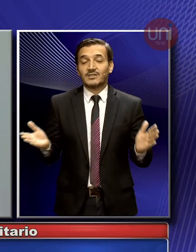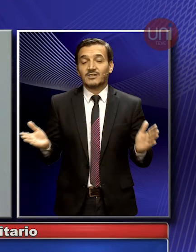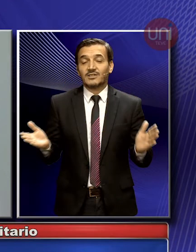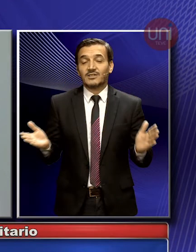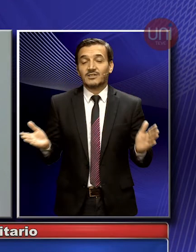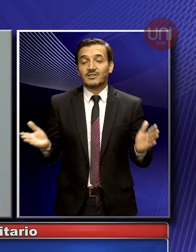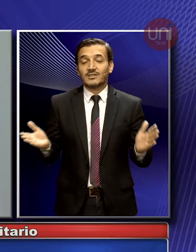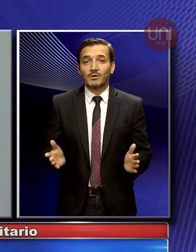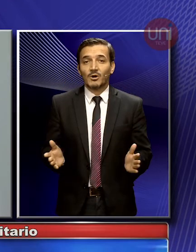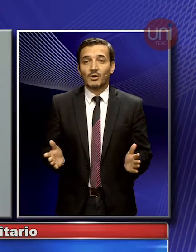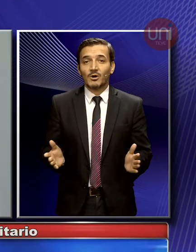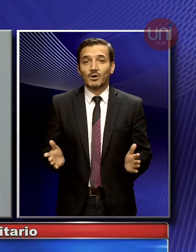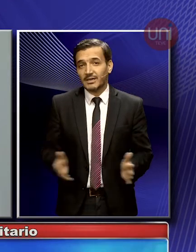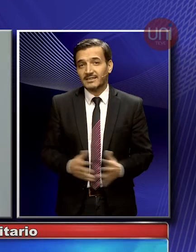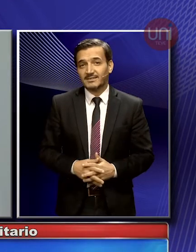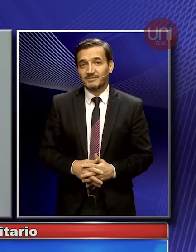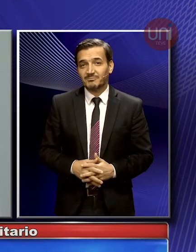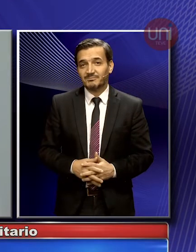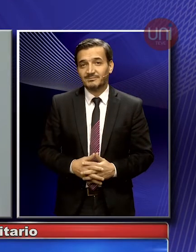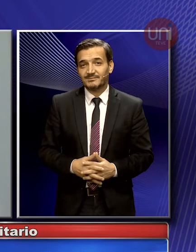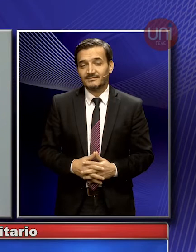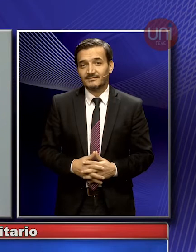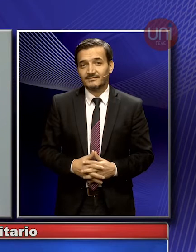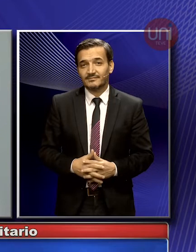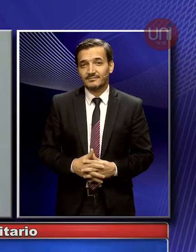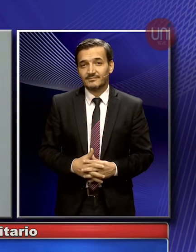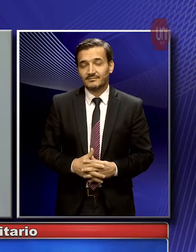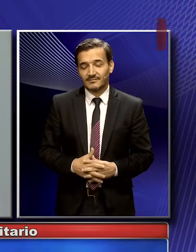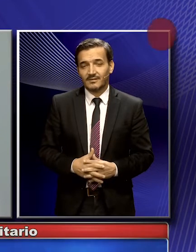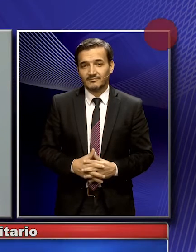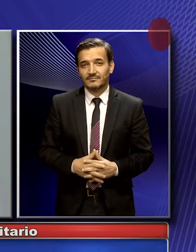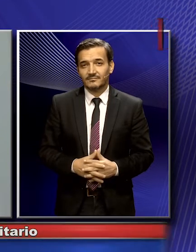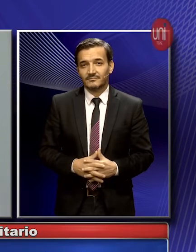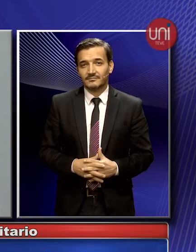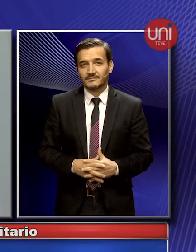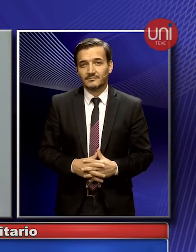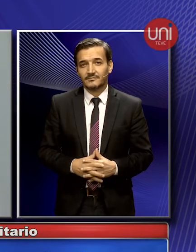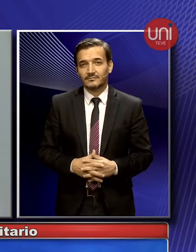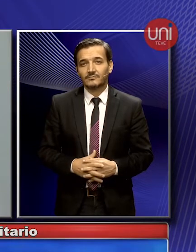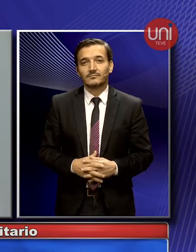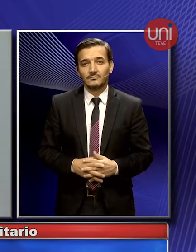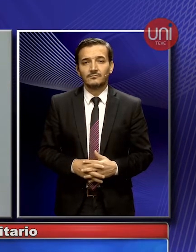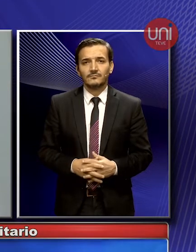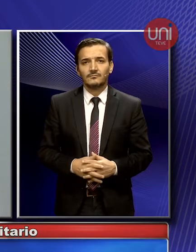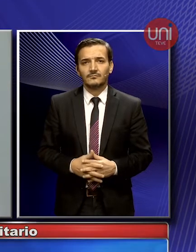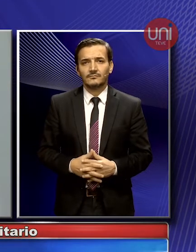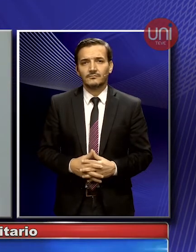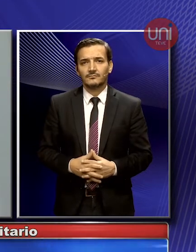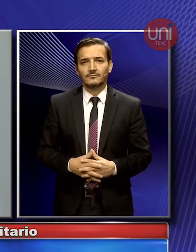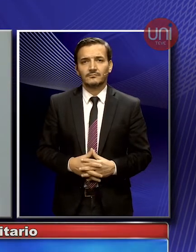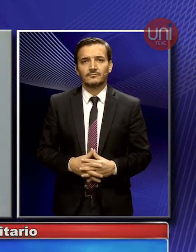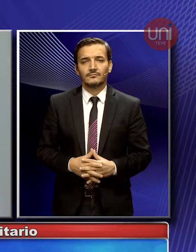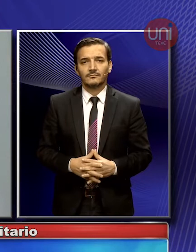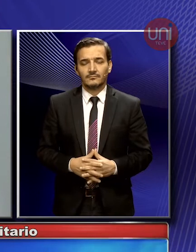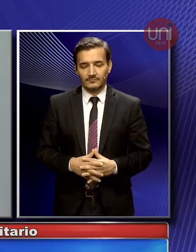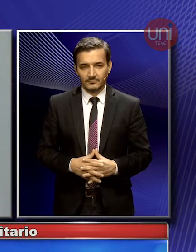Porque somos pro vacuna y está bien que sea así. Totalmente. Me parece, se ha trabajado mucho en la Argentina. La Argentina tiene uno de los